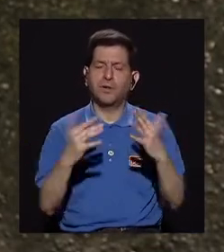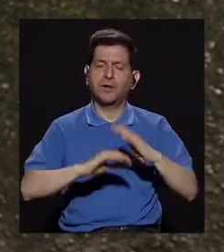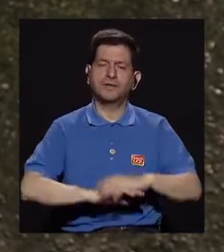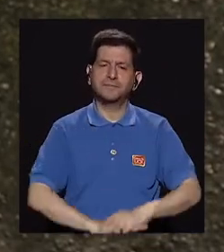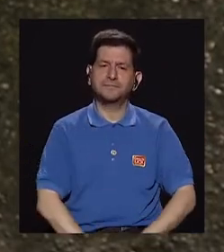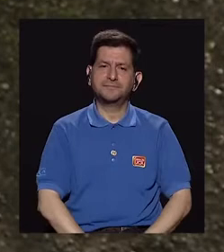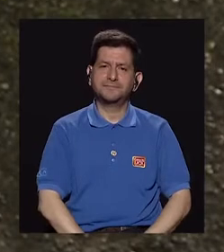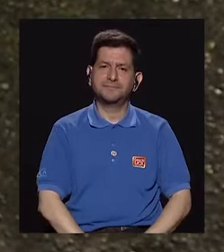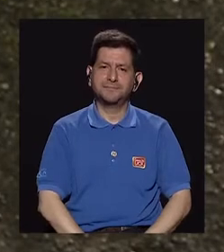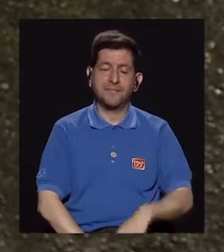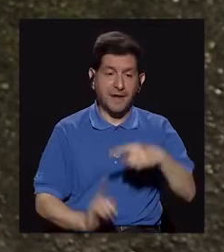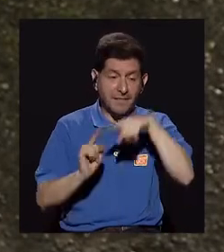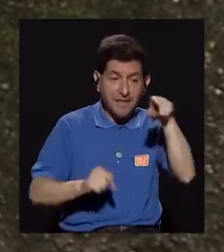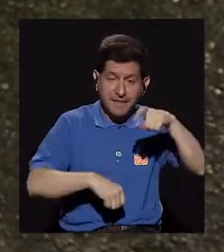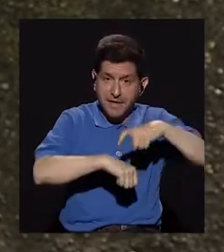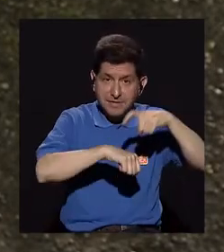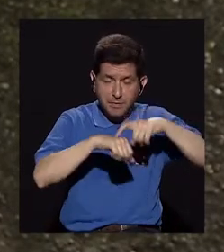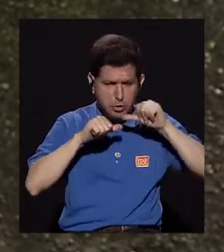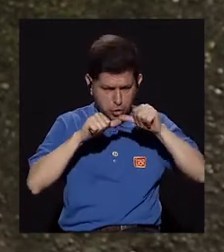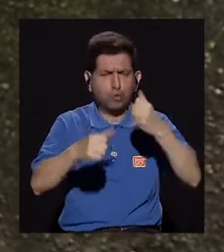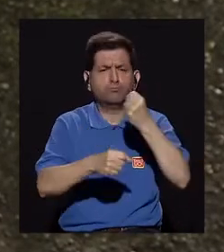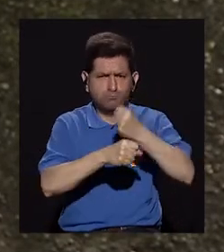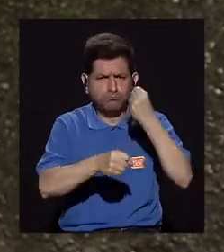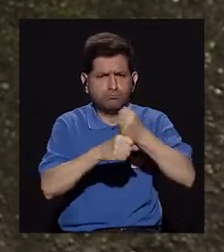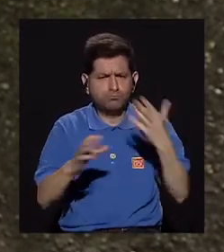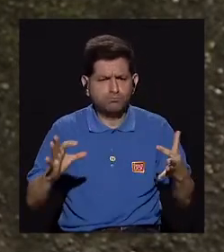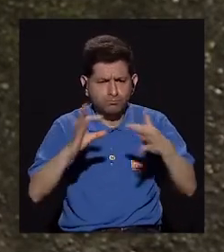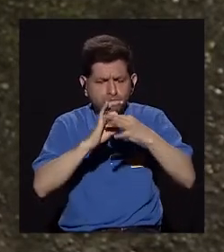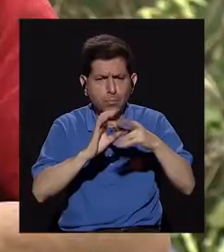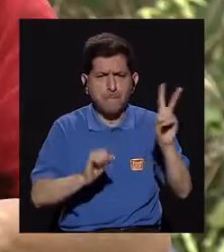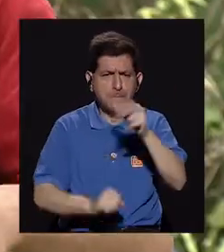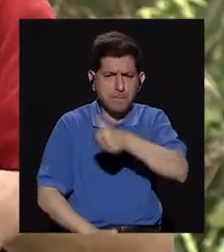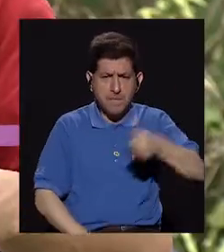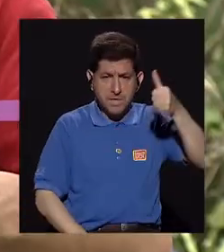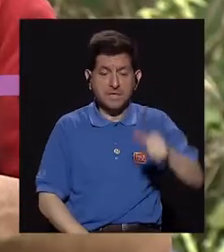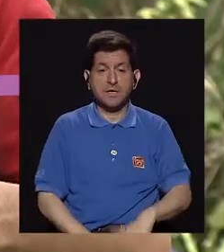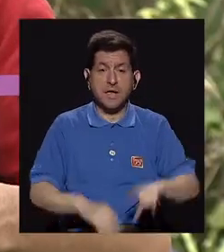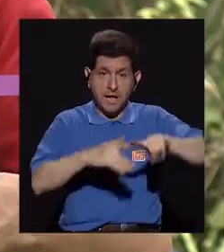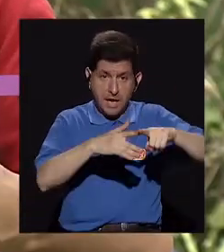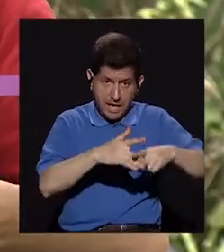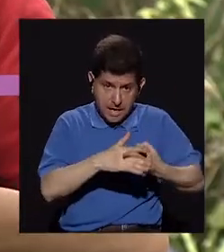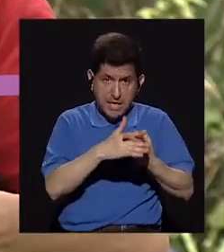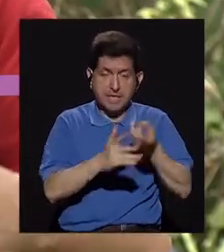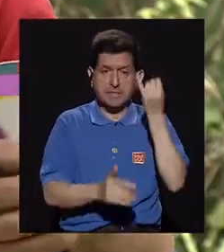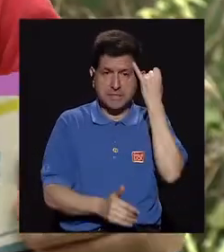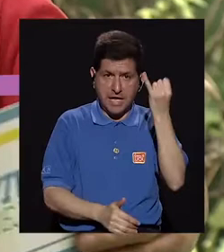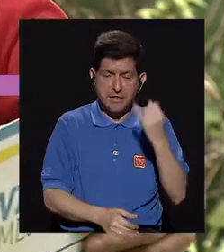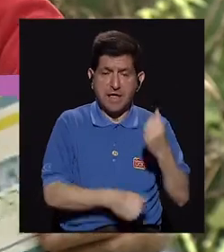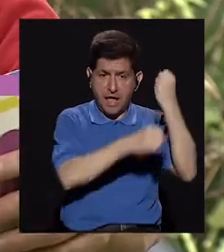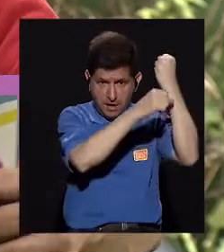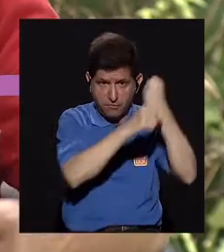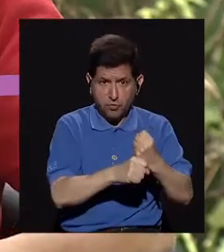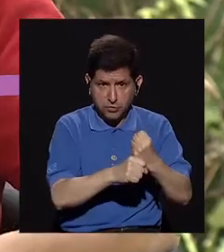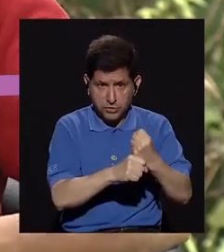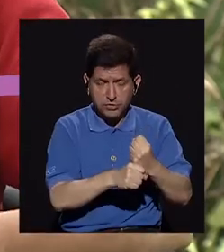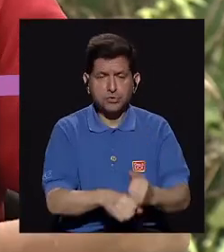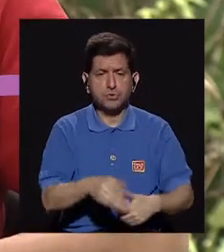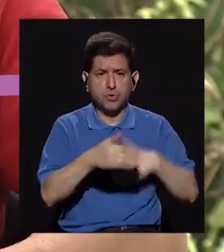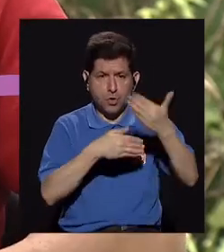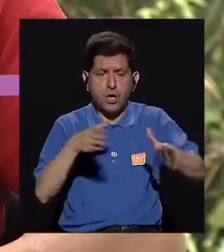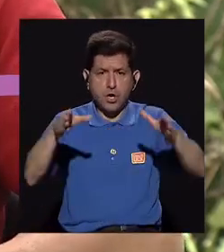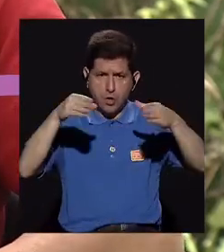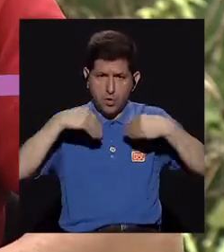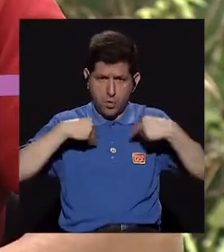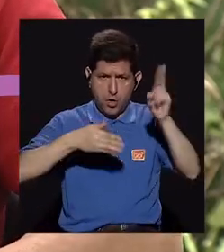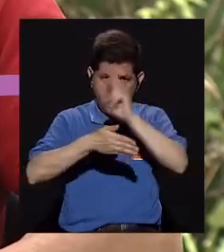¿verdad? Desde entonces sí, seguimos trabajando con la vicerrectoría. La idea nace con la fundación y después entonces lo